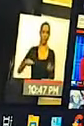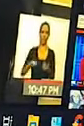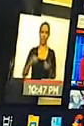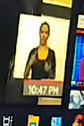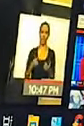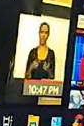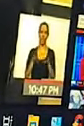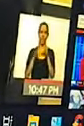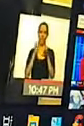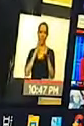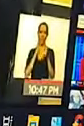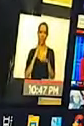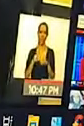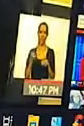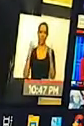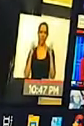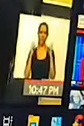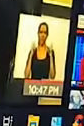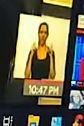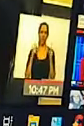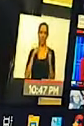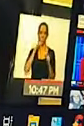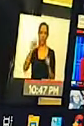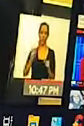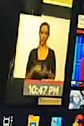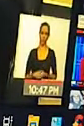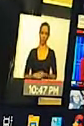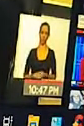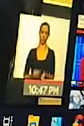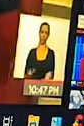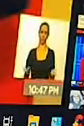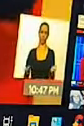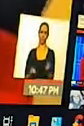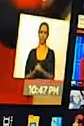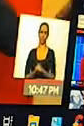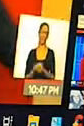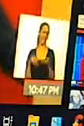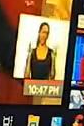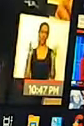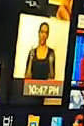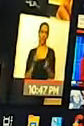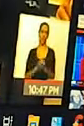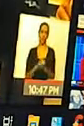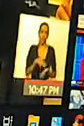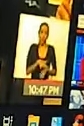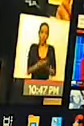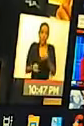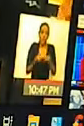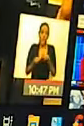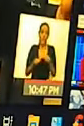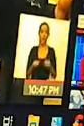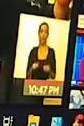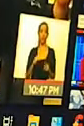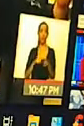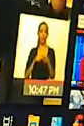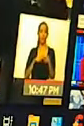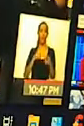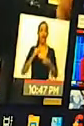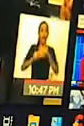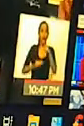Facebook. ¡Ay, tiene fotos e imágenes de Nicolás Maduro! ¡Qué casualidad! Eso fue lo que hicieron. Entonces, hagamos